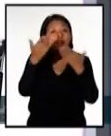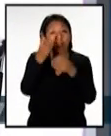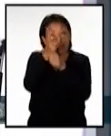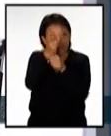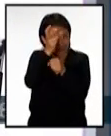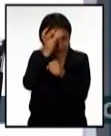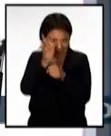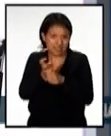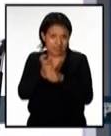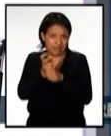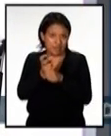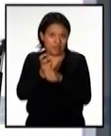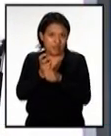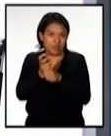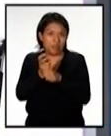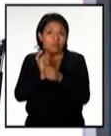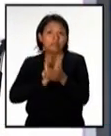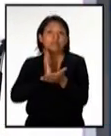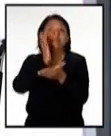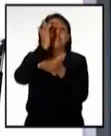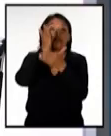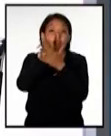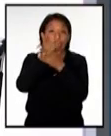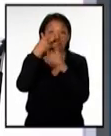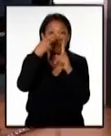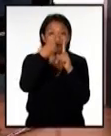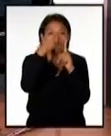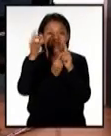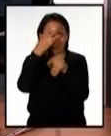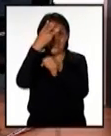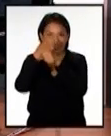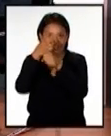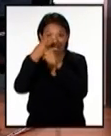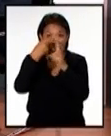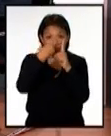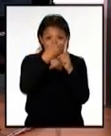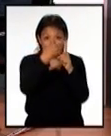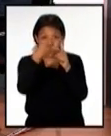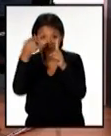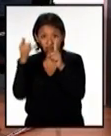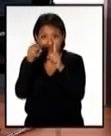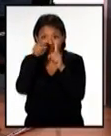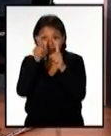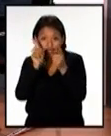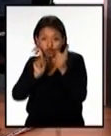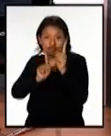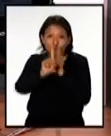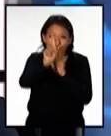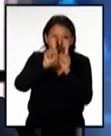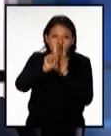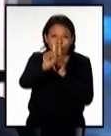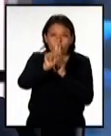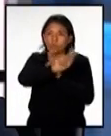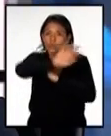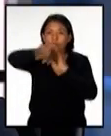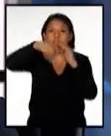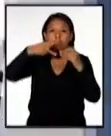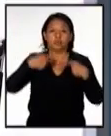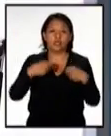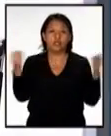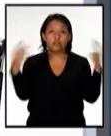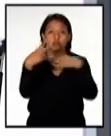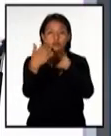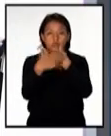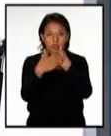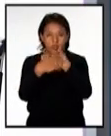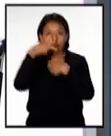invitamos a que nos vayamos, Ricardo, por la tercera puerta por donde cabemos todos. Nos encontramos la próxima